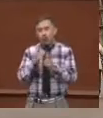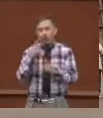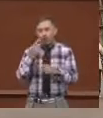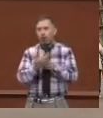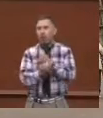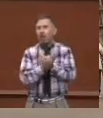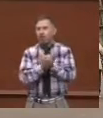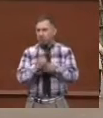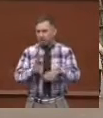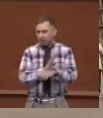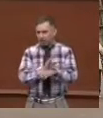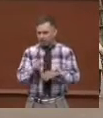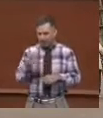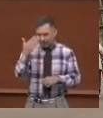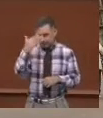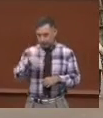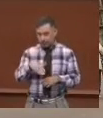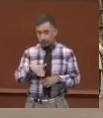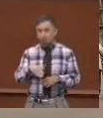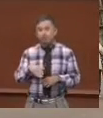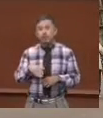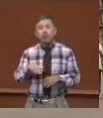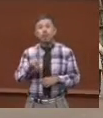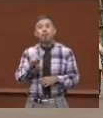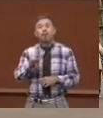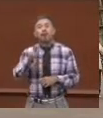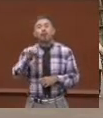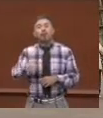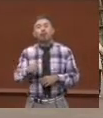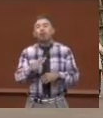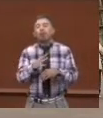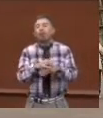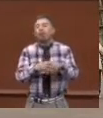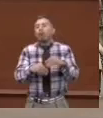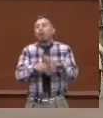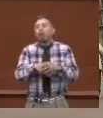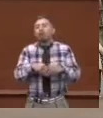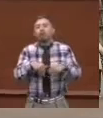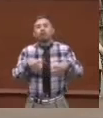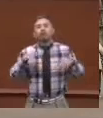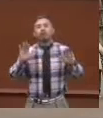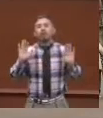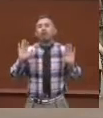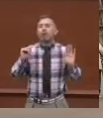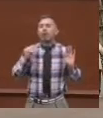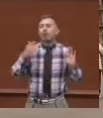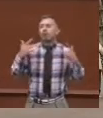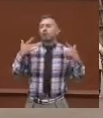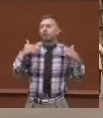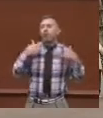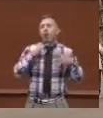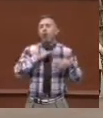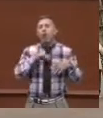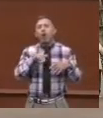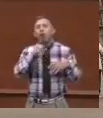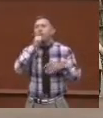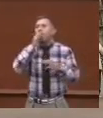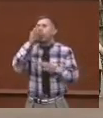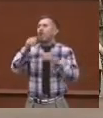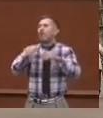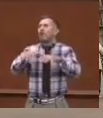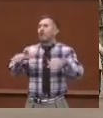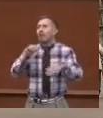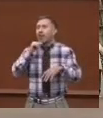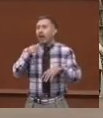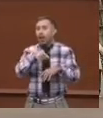lo demás, tal partido no se deslindó ni hizo nada para evitar la difusión de propaganda, sino hasta que la Comisión de Quejas